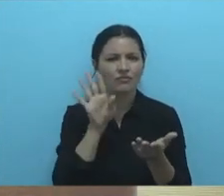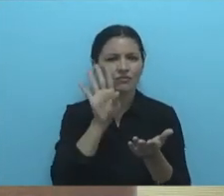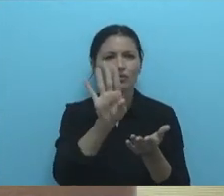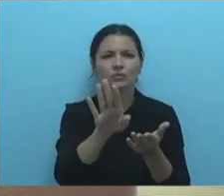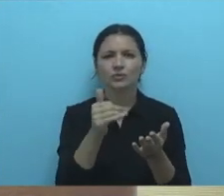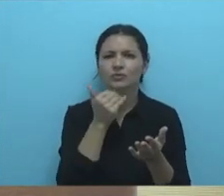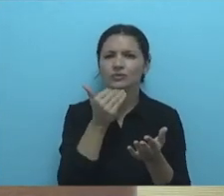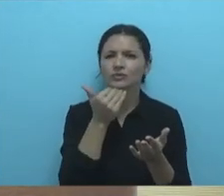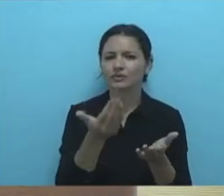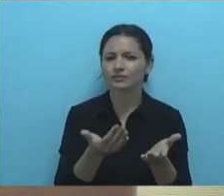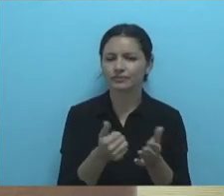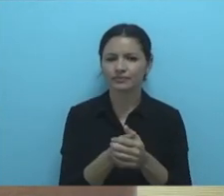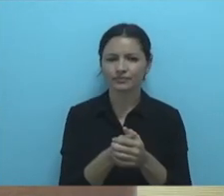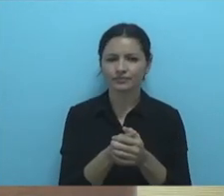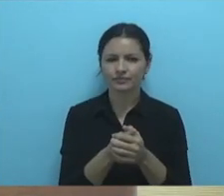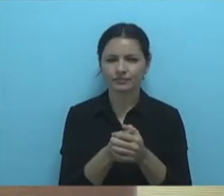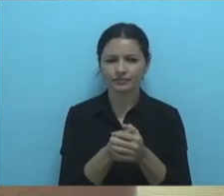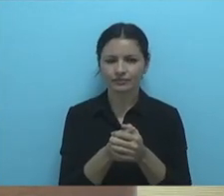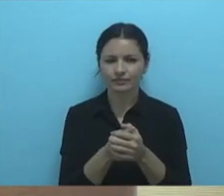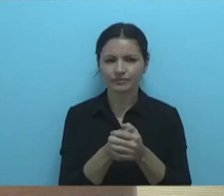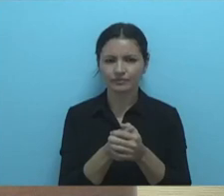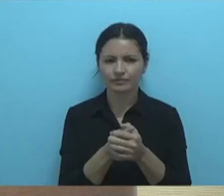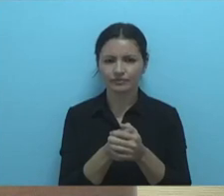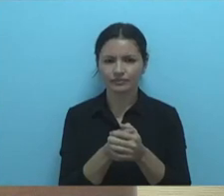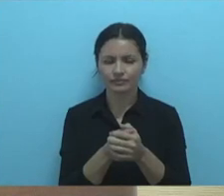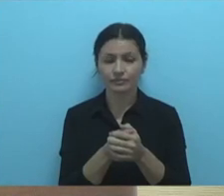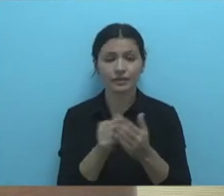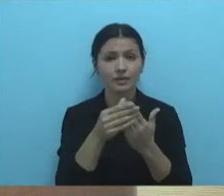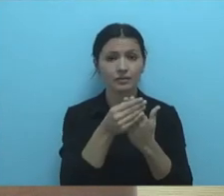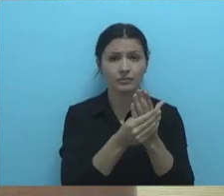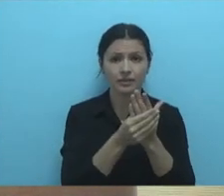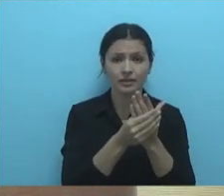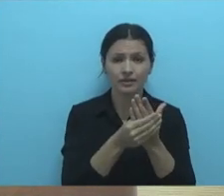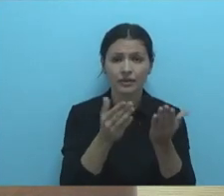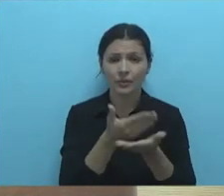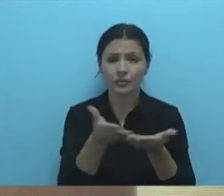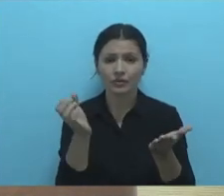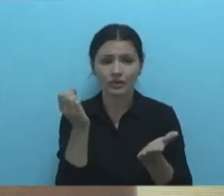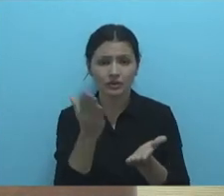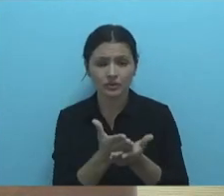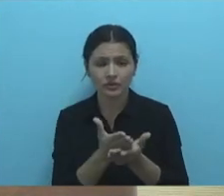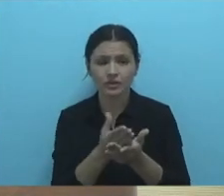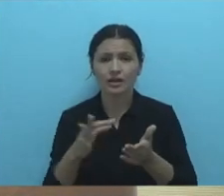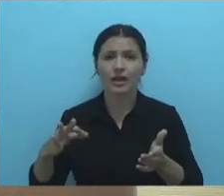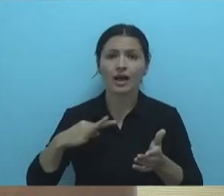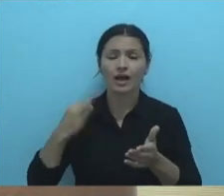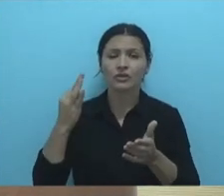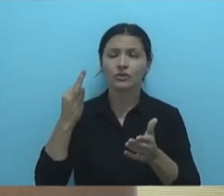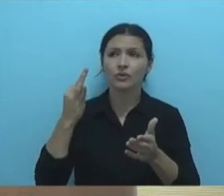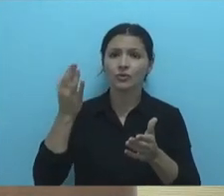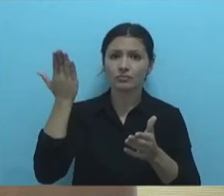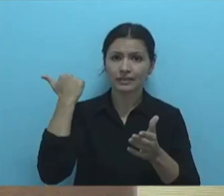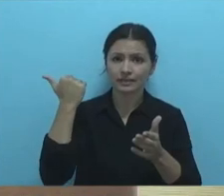la sesión pasada nosotros dijimos el dato que ahora fue confirmado por el Ministerio Público de la acusación que en el año 2022